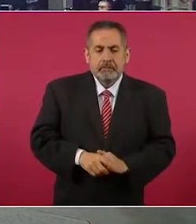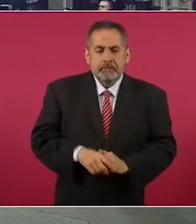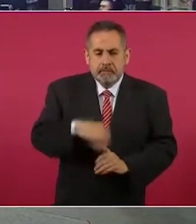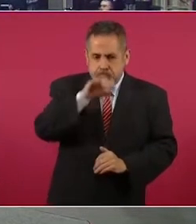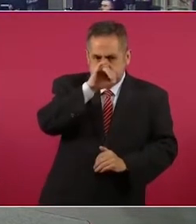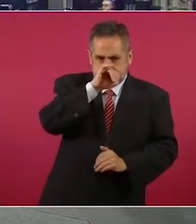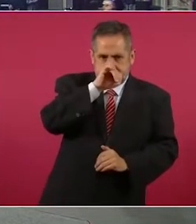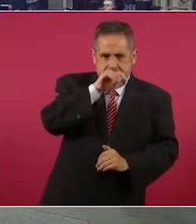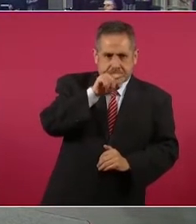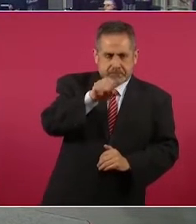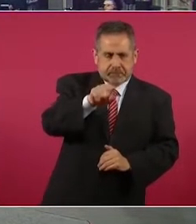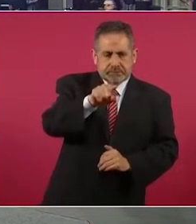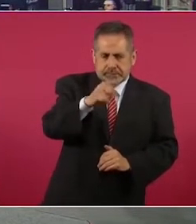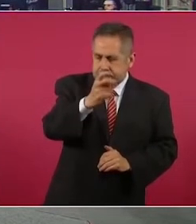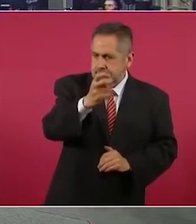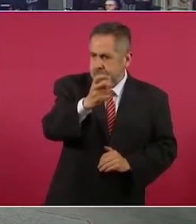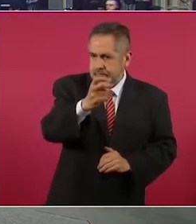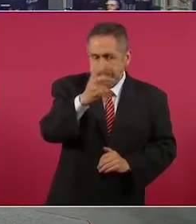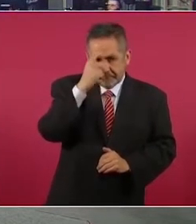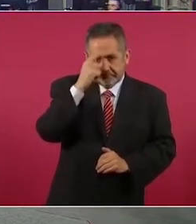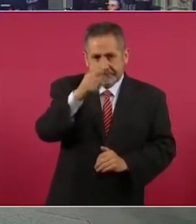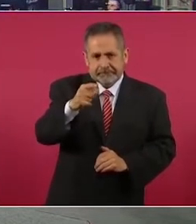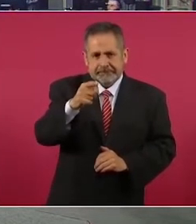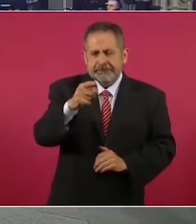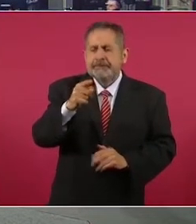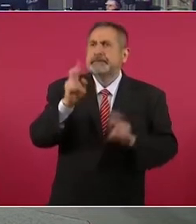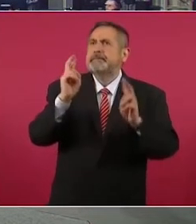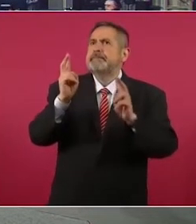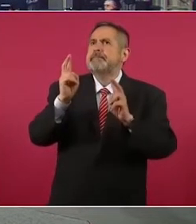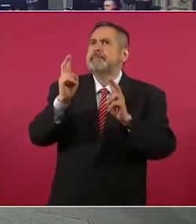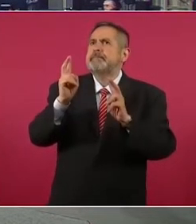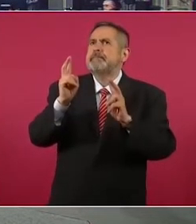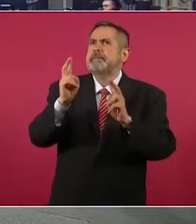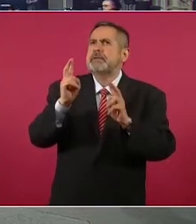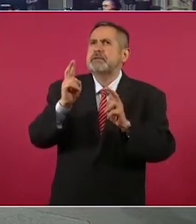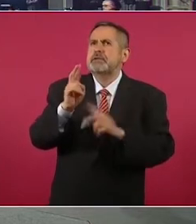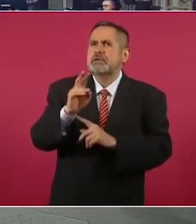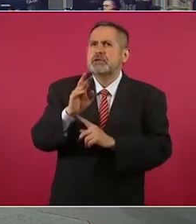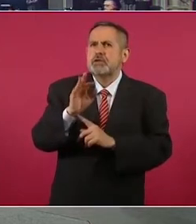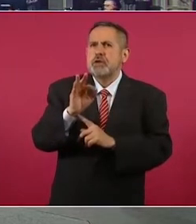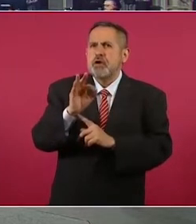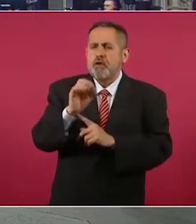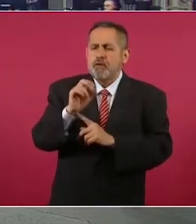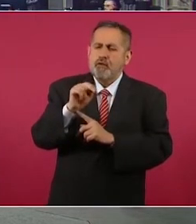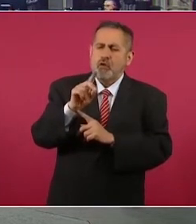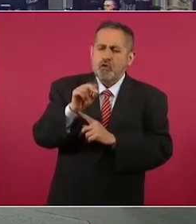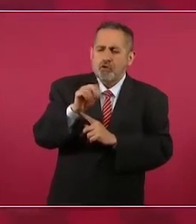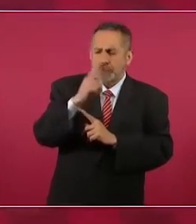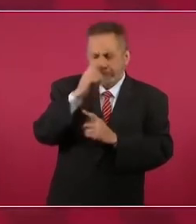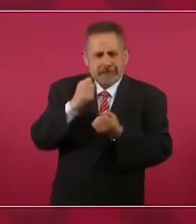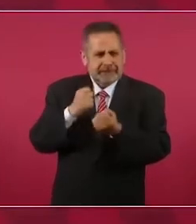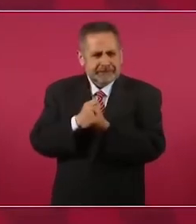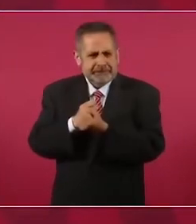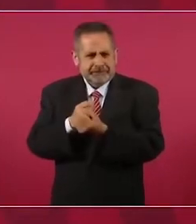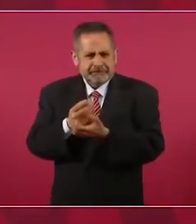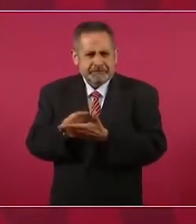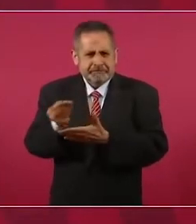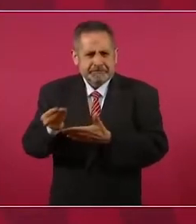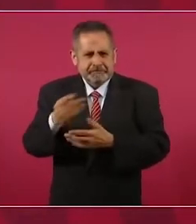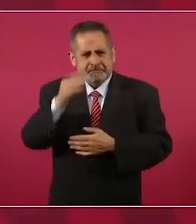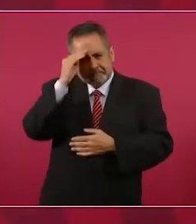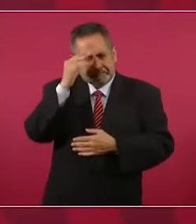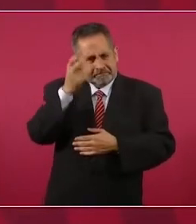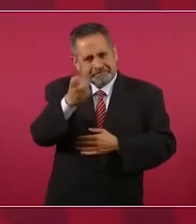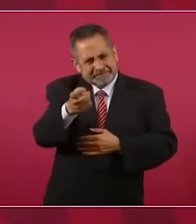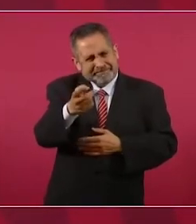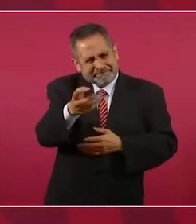Sí, para eso es, para el fortalecimiento del fondo de estabilización, y se piensa que se